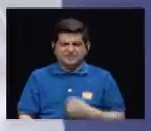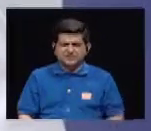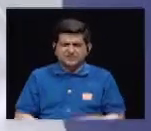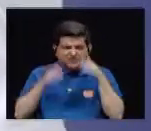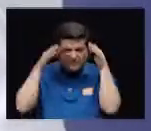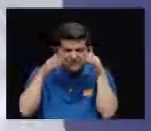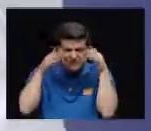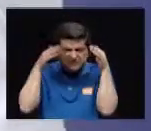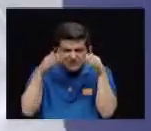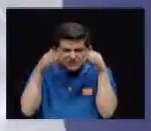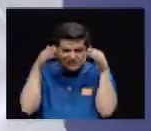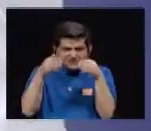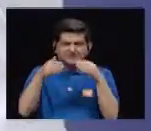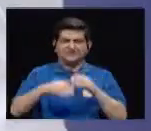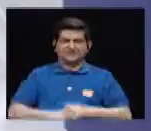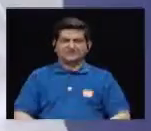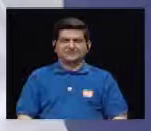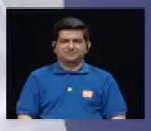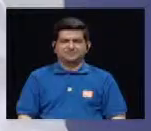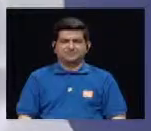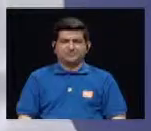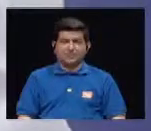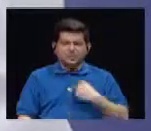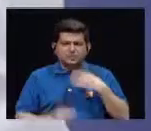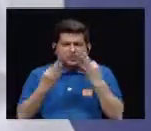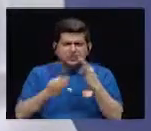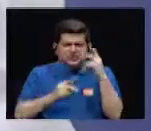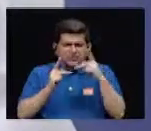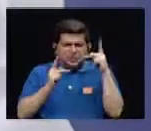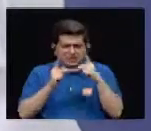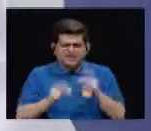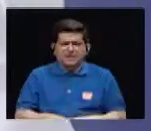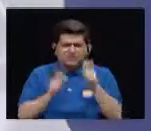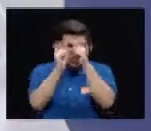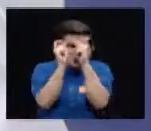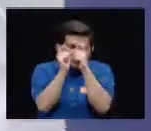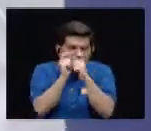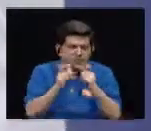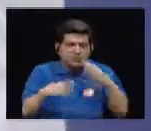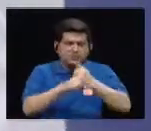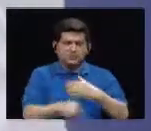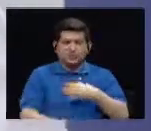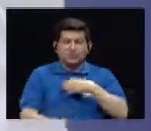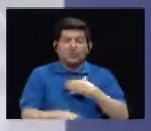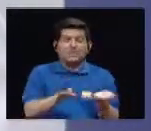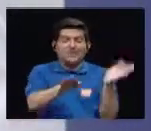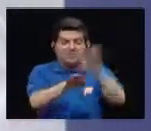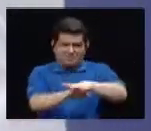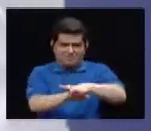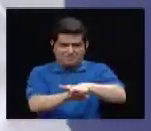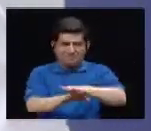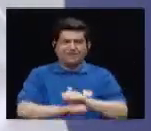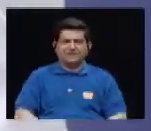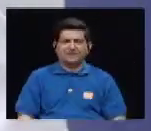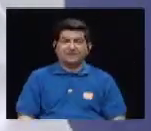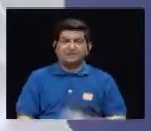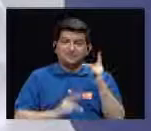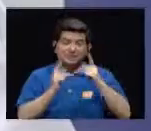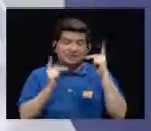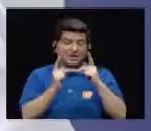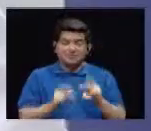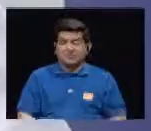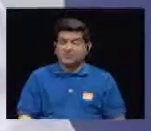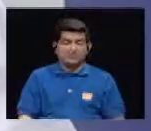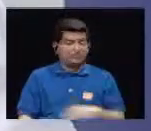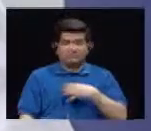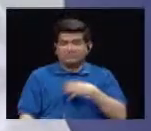obsesivo, podría decirse, ¿verdad? Y perfeccionista y detallista, y a veces es mi propia trampa, ¿verdad? Porque lo perfecto